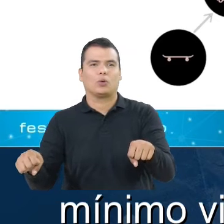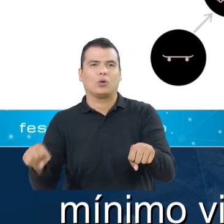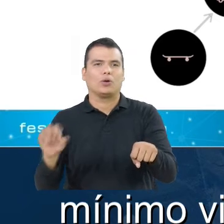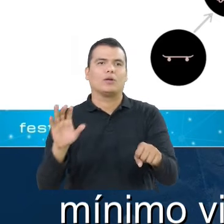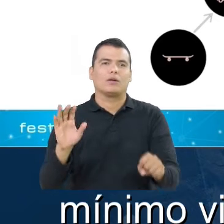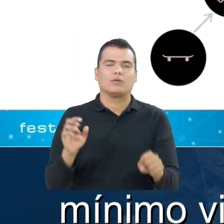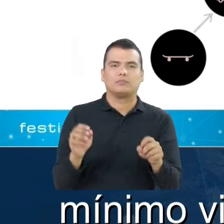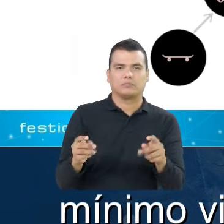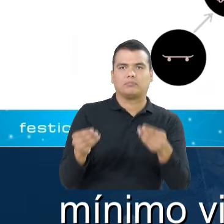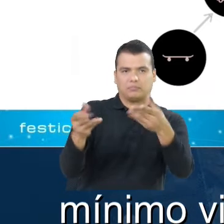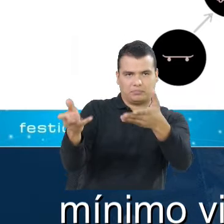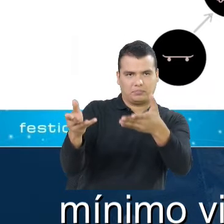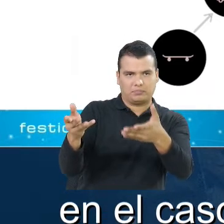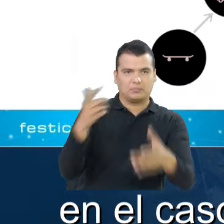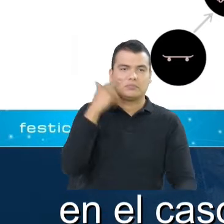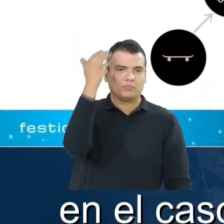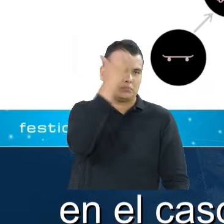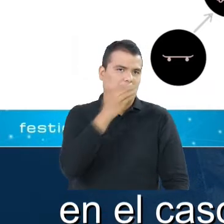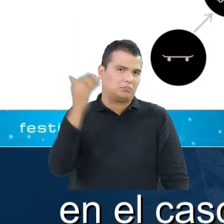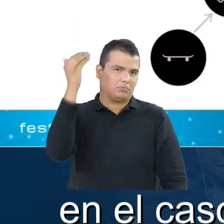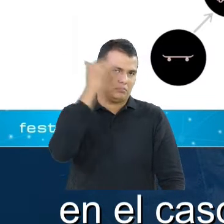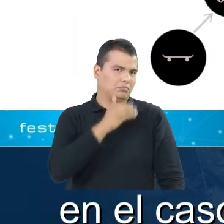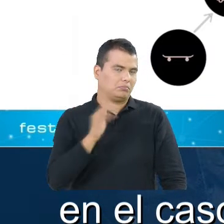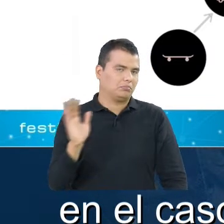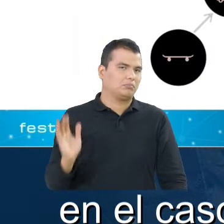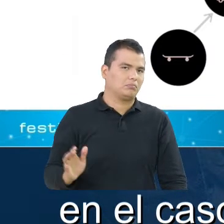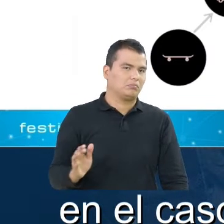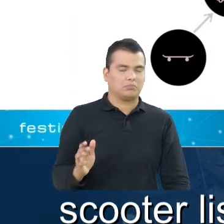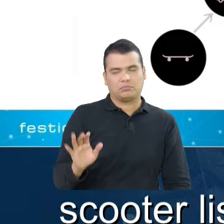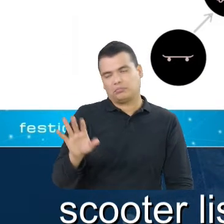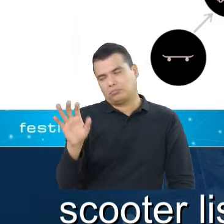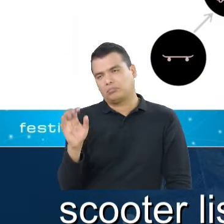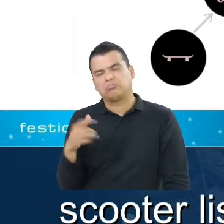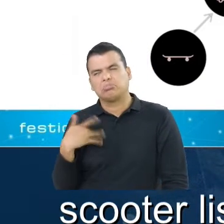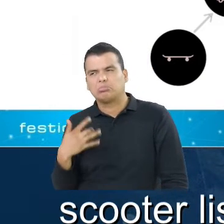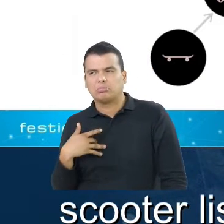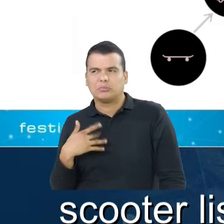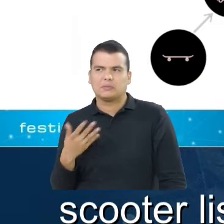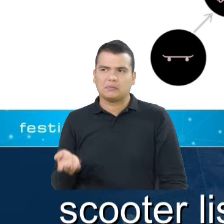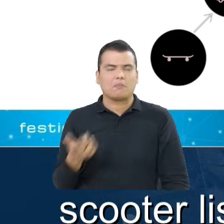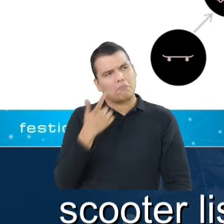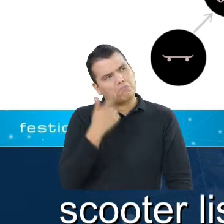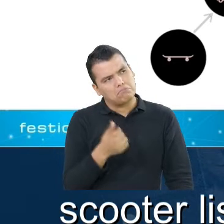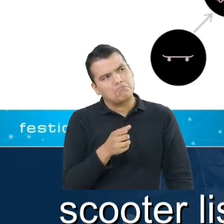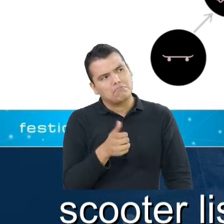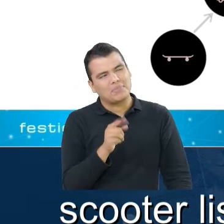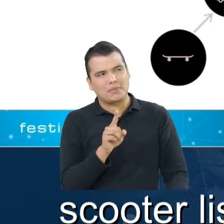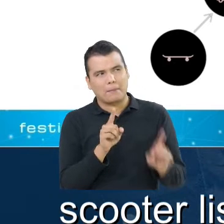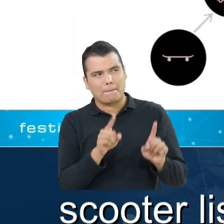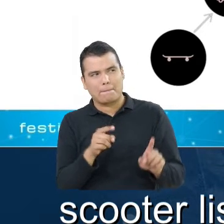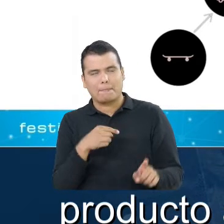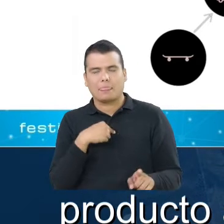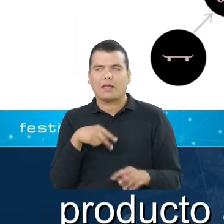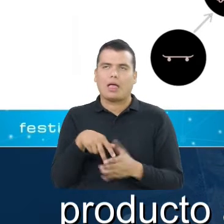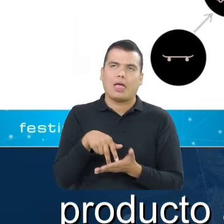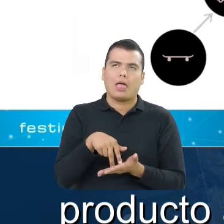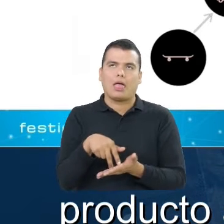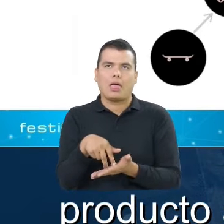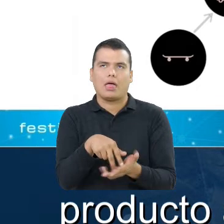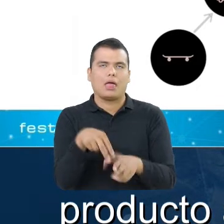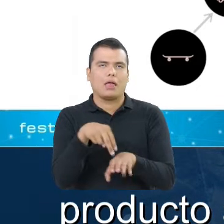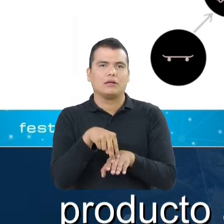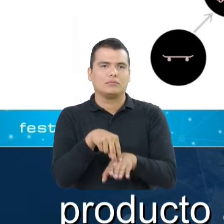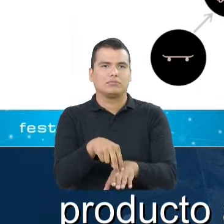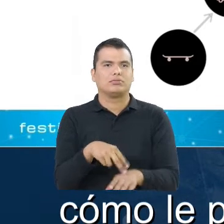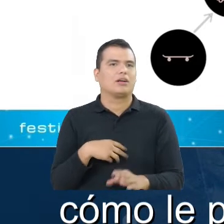Listo, le doy ese segundo producto a mi posible cliente, pruébelo. ¿Cómo le pareció? Oiga, chévere, pero no me gusta ir de pie. Le pongo una